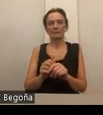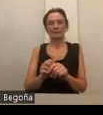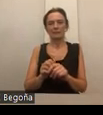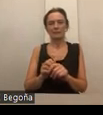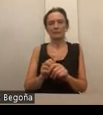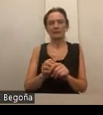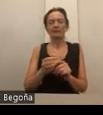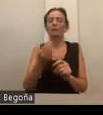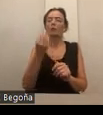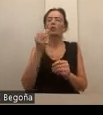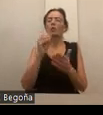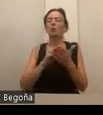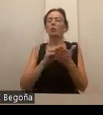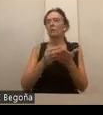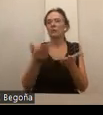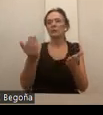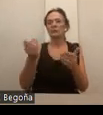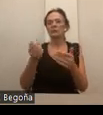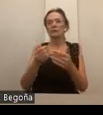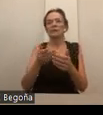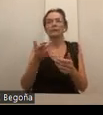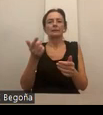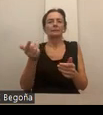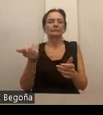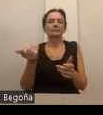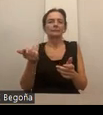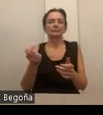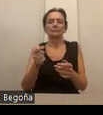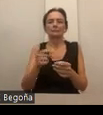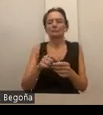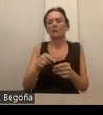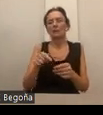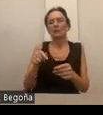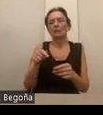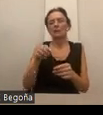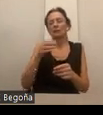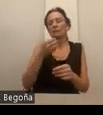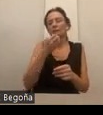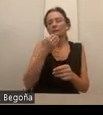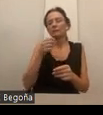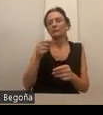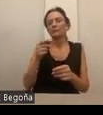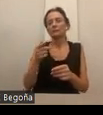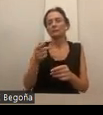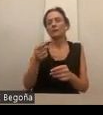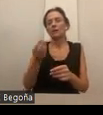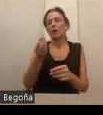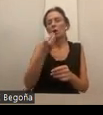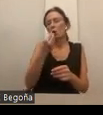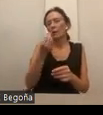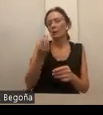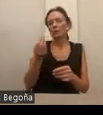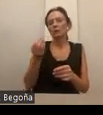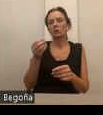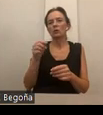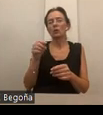muchas ocasiones pues, no llegamos o las hemos agotado con los alimentos, con la digestión previa. En cualquier caso, cuando damos